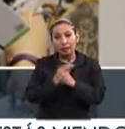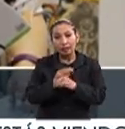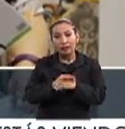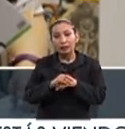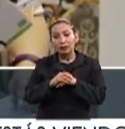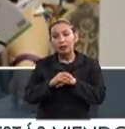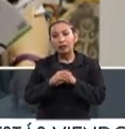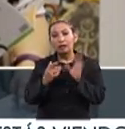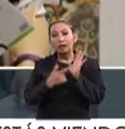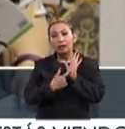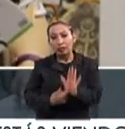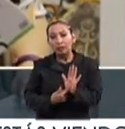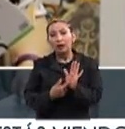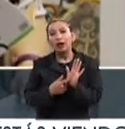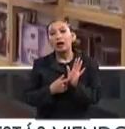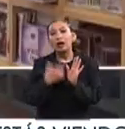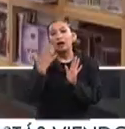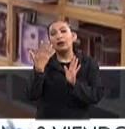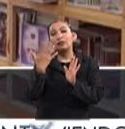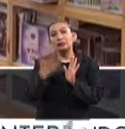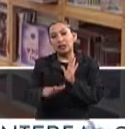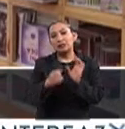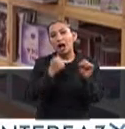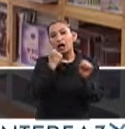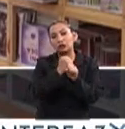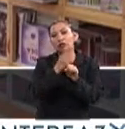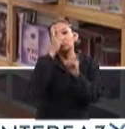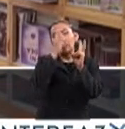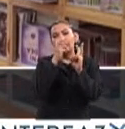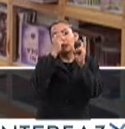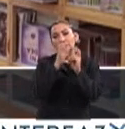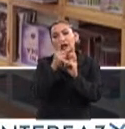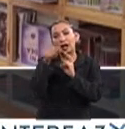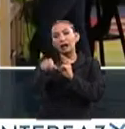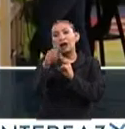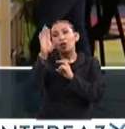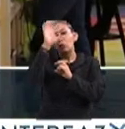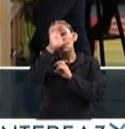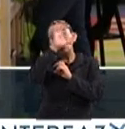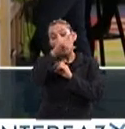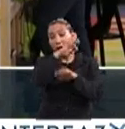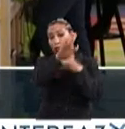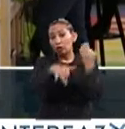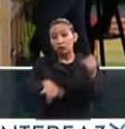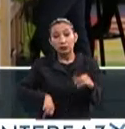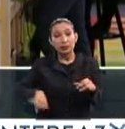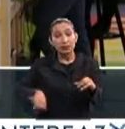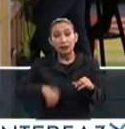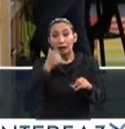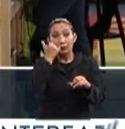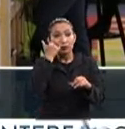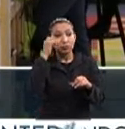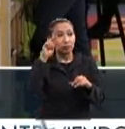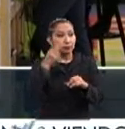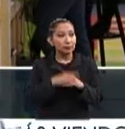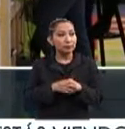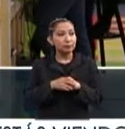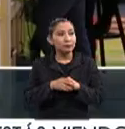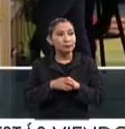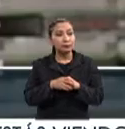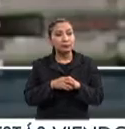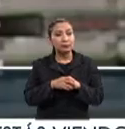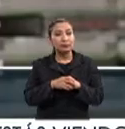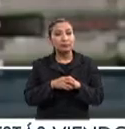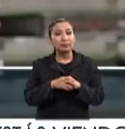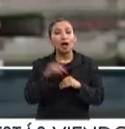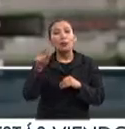estar años de Descarga Cultura UNAM, ya llevan 10 años en este proyecto interesante para todos los alumnos universitarios, a través de los